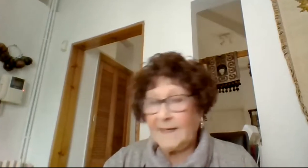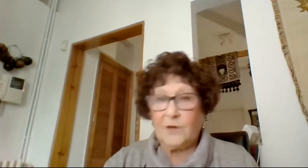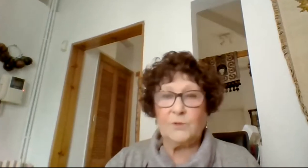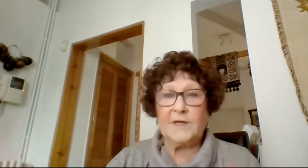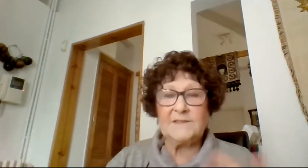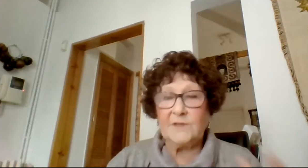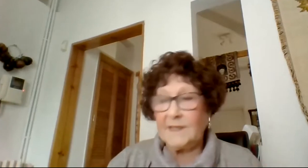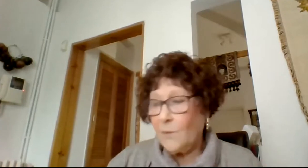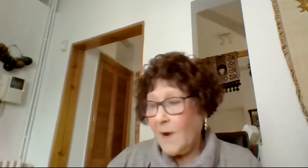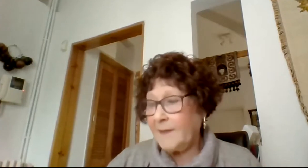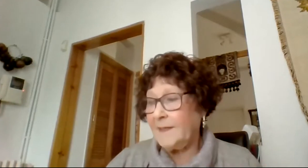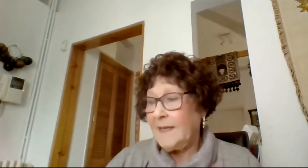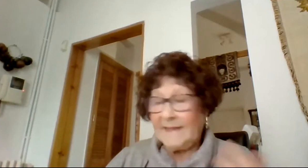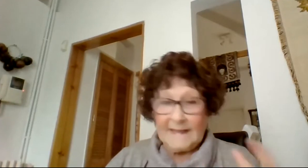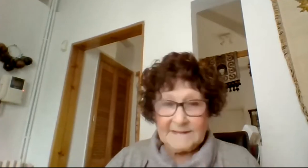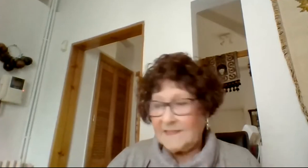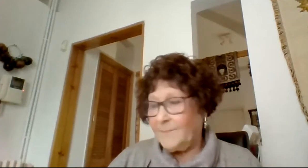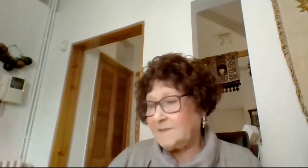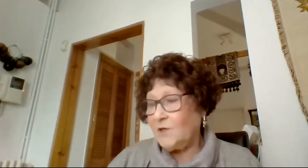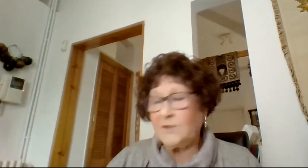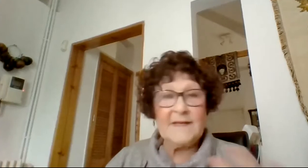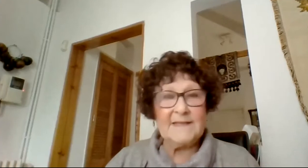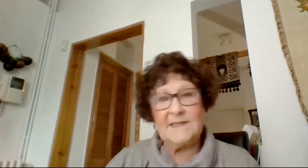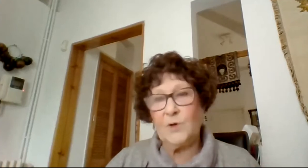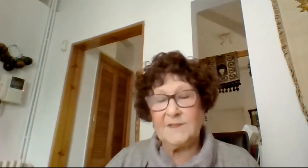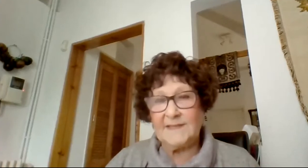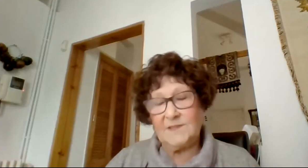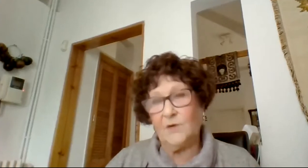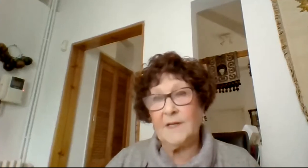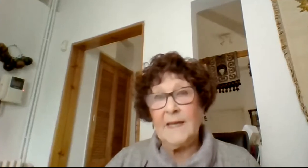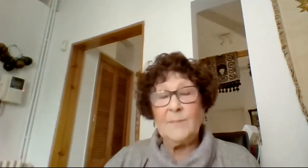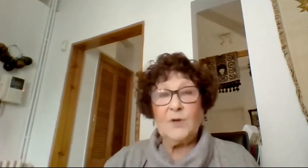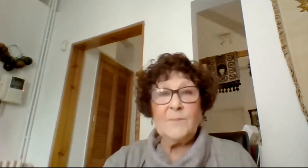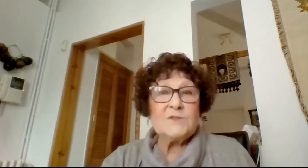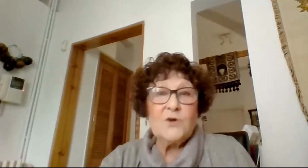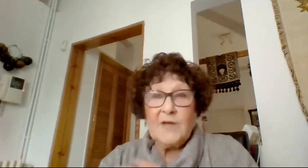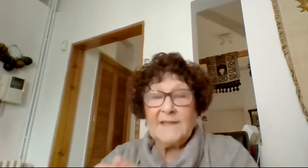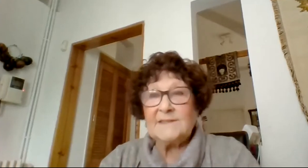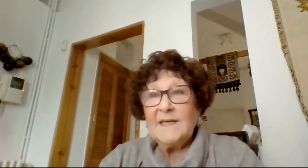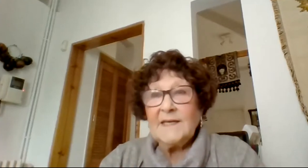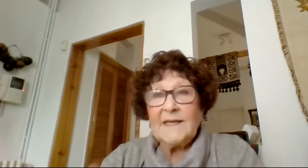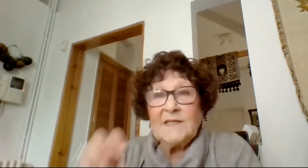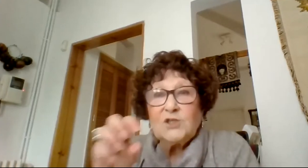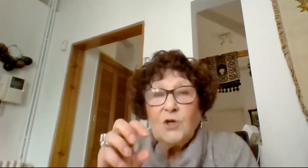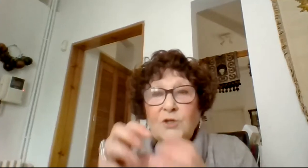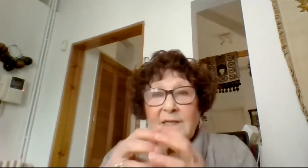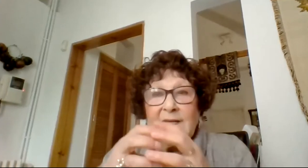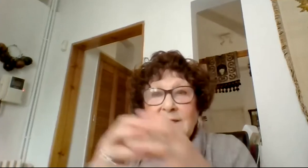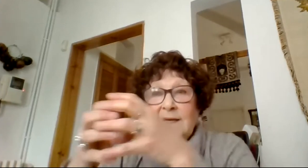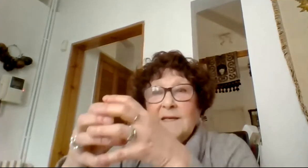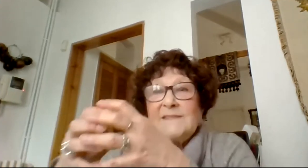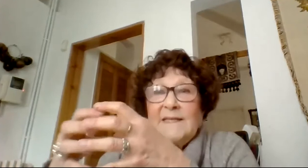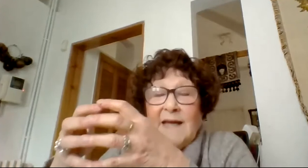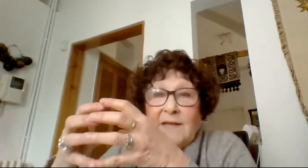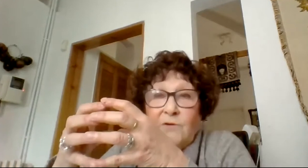social, de la comunicación y el lenguaje, de la anticipación y de la simbolización. Pero hay personas que solo